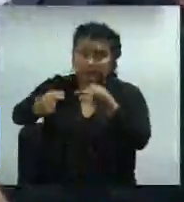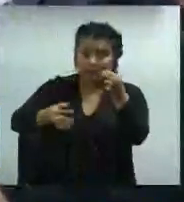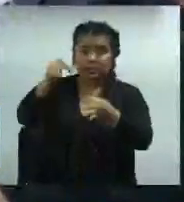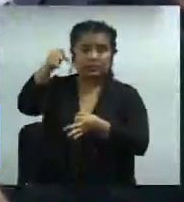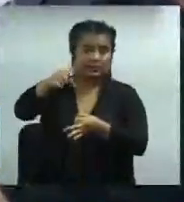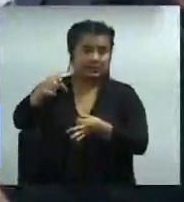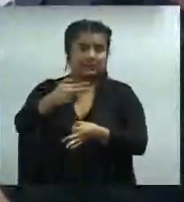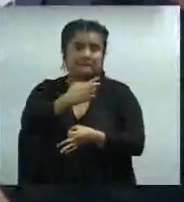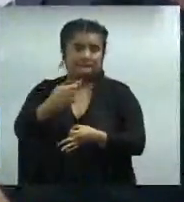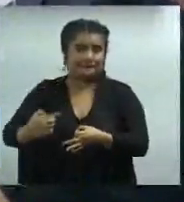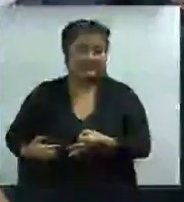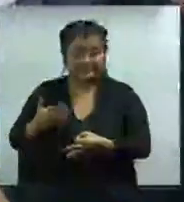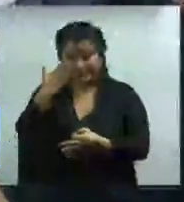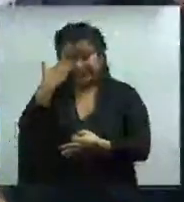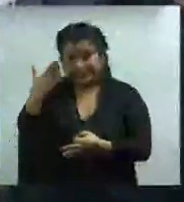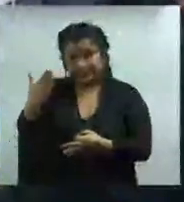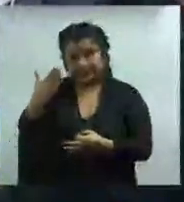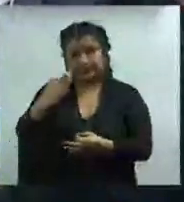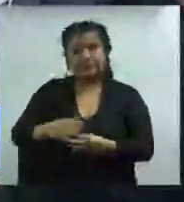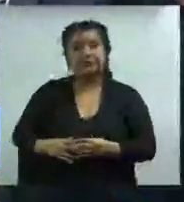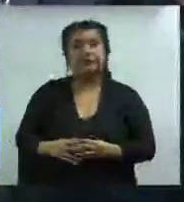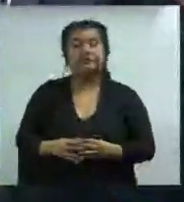momento, presidente. Muchas gracias.